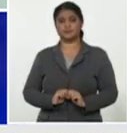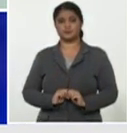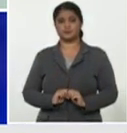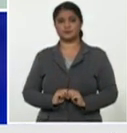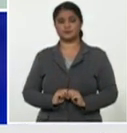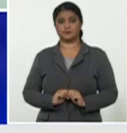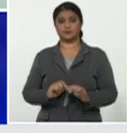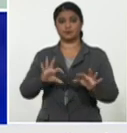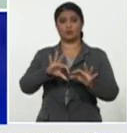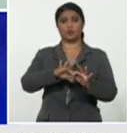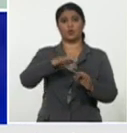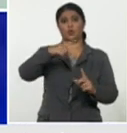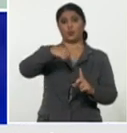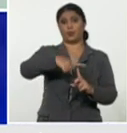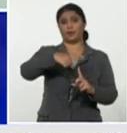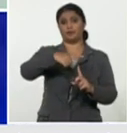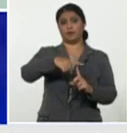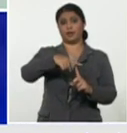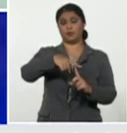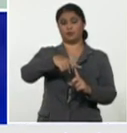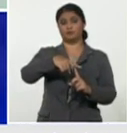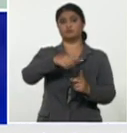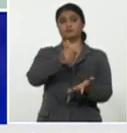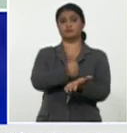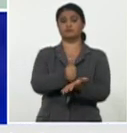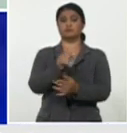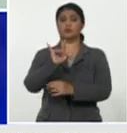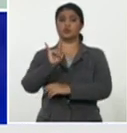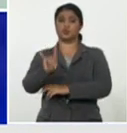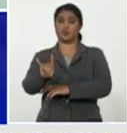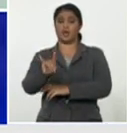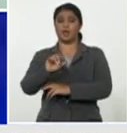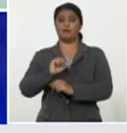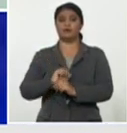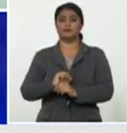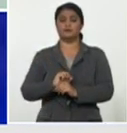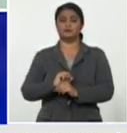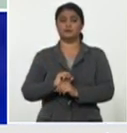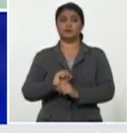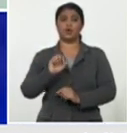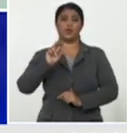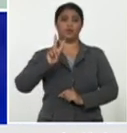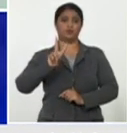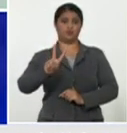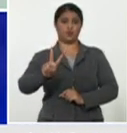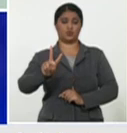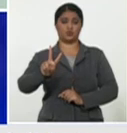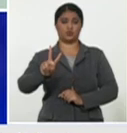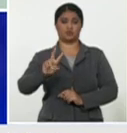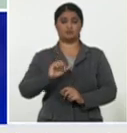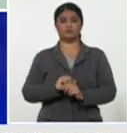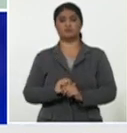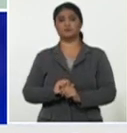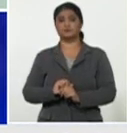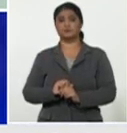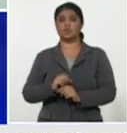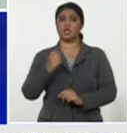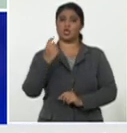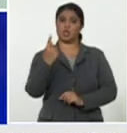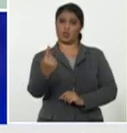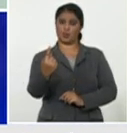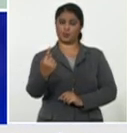con el mayor número, 9, Niceto Pérez, 2 y Baracoa, 1. También